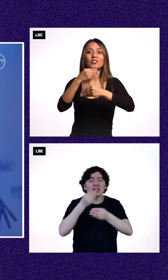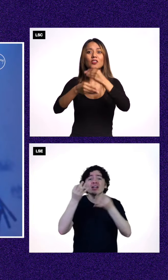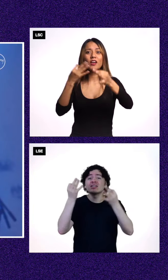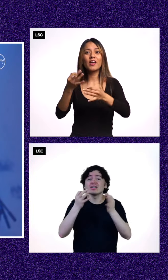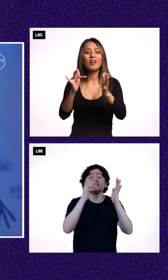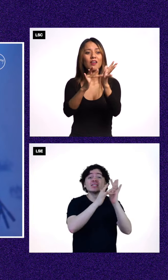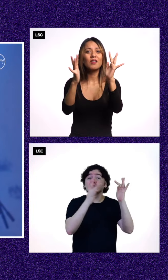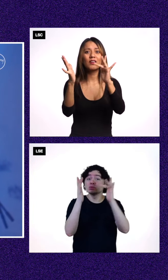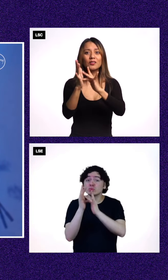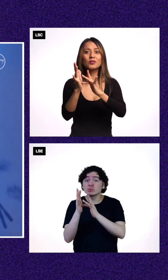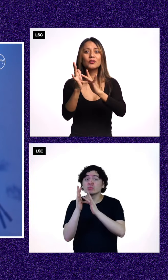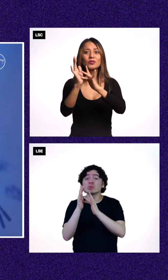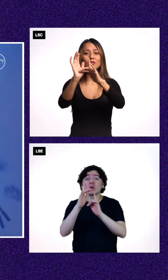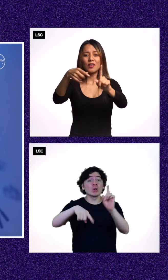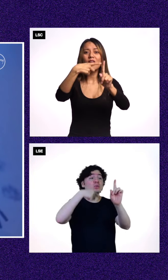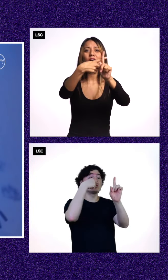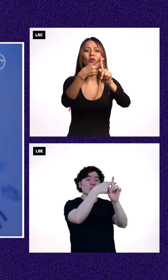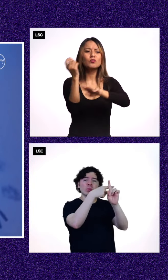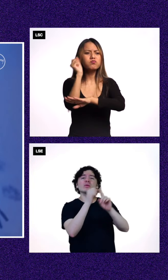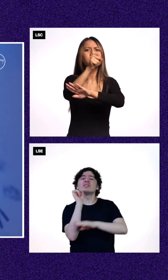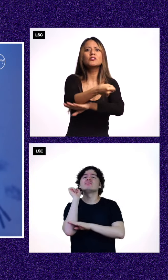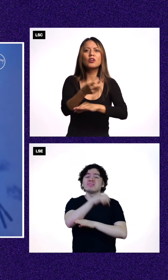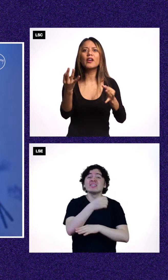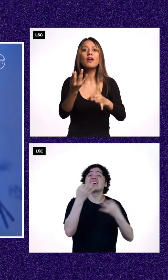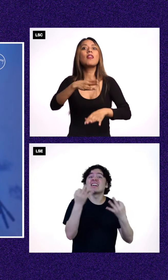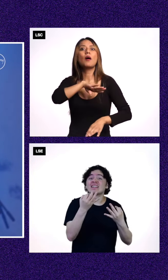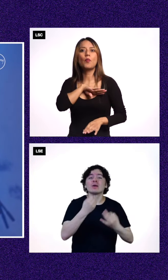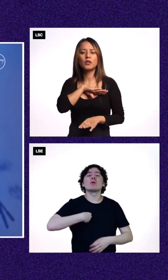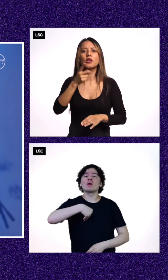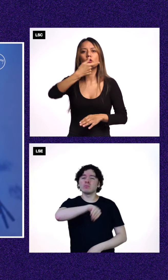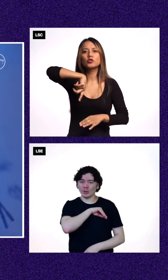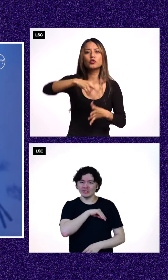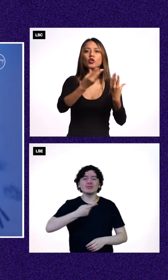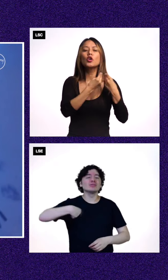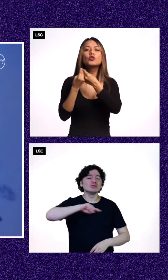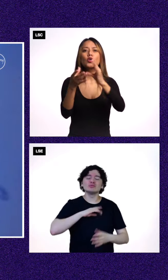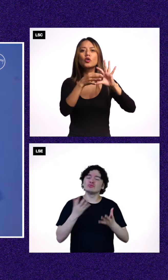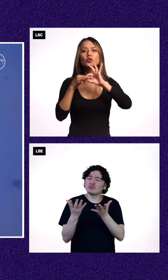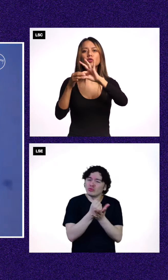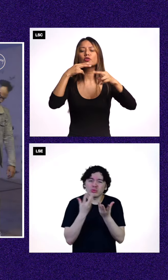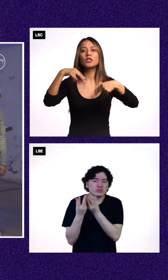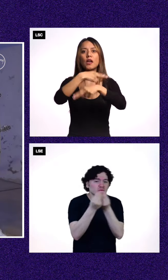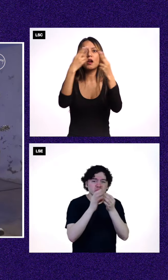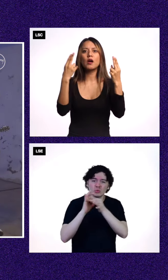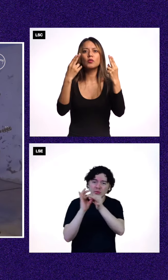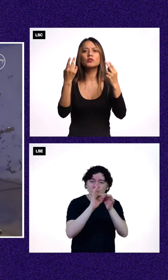la victoria en sus manos. Así que vamos, a una sola voz, decláralo: vas vence al infierno.